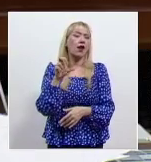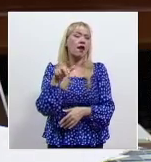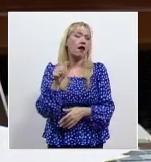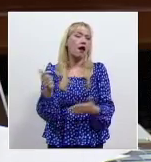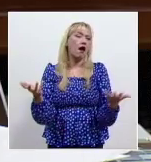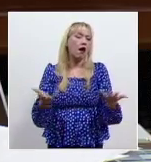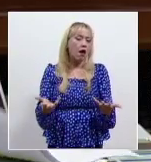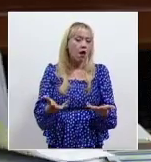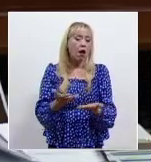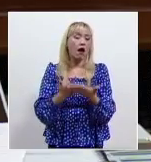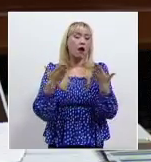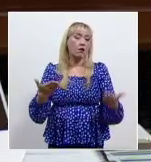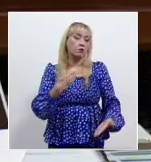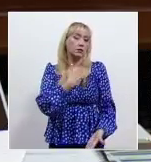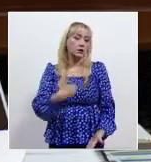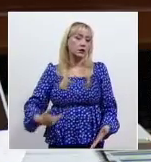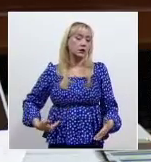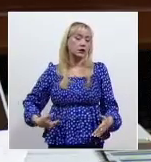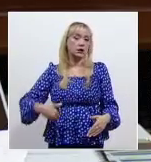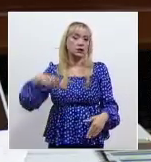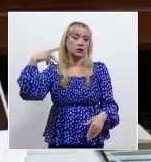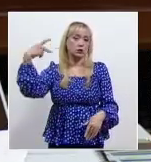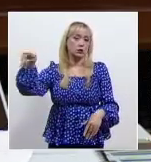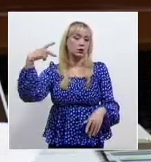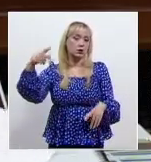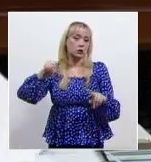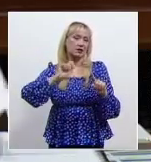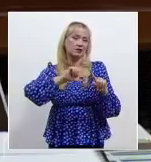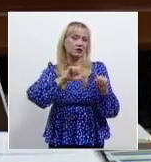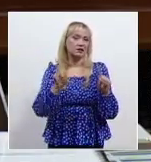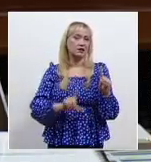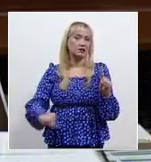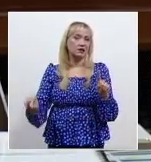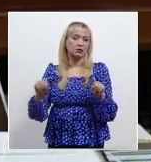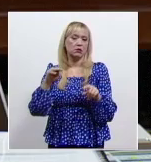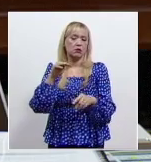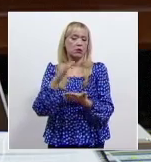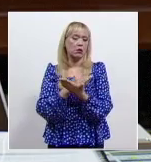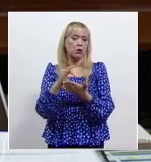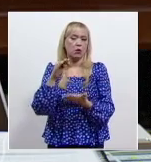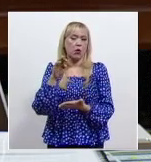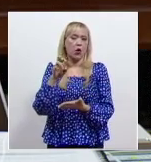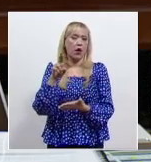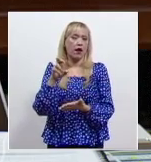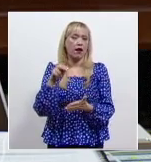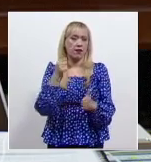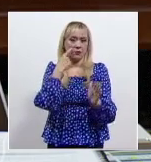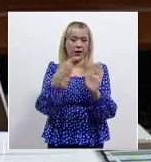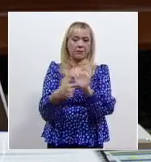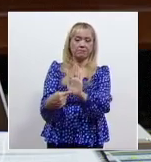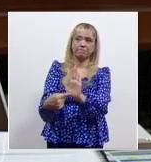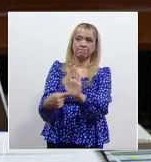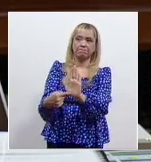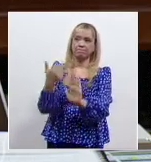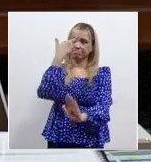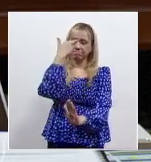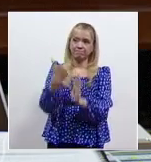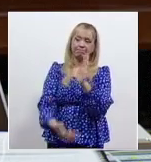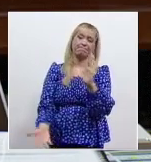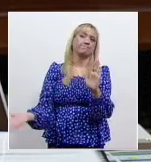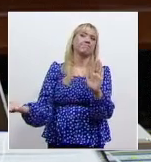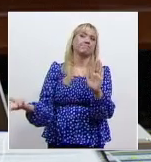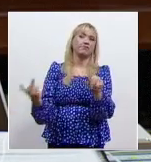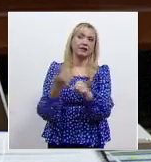al presidente nacional del partido accionante al demostrar la violación a los